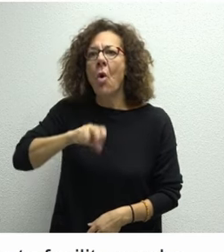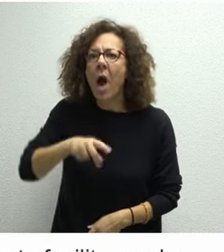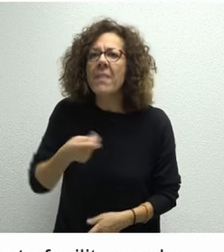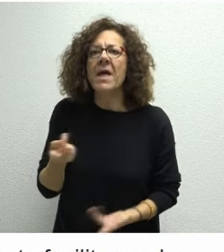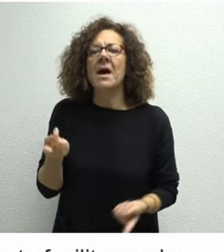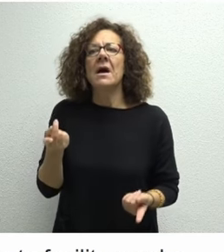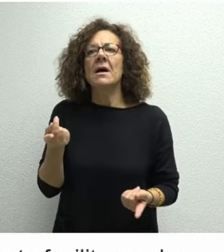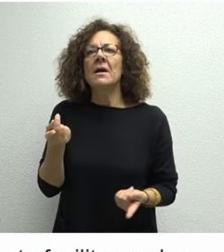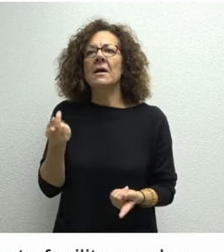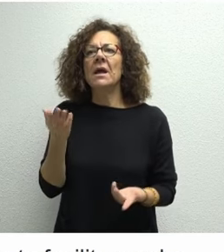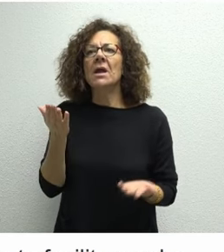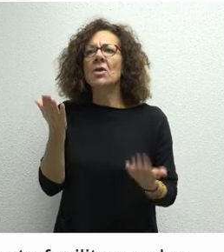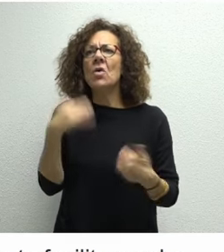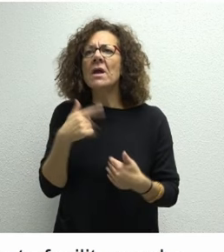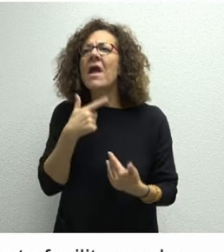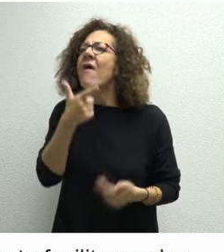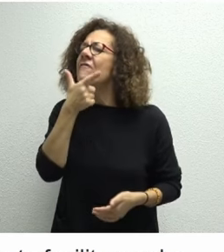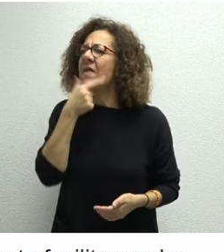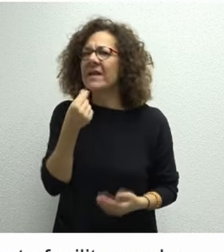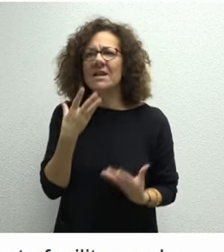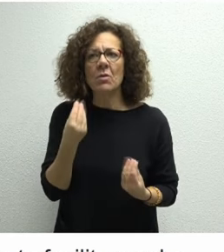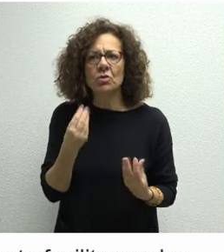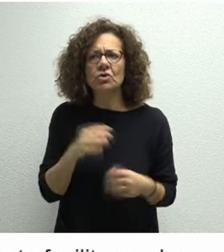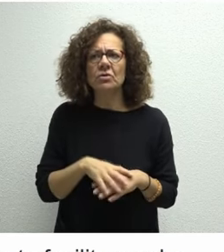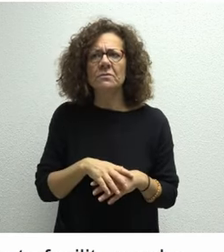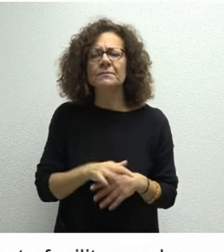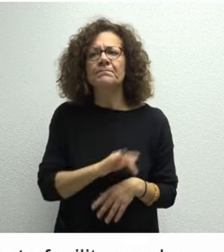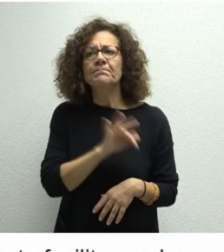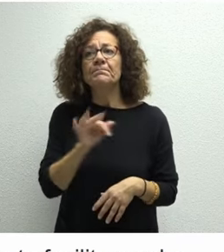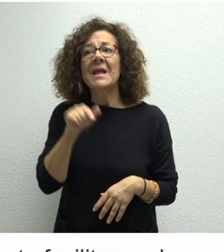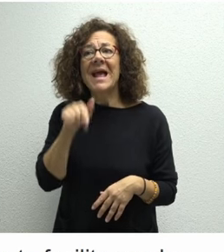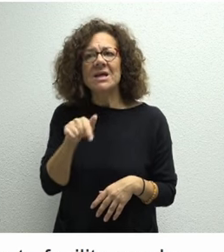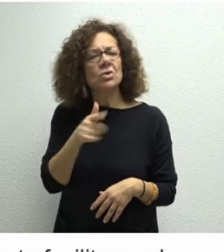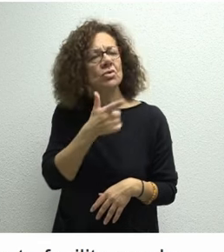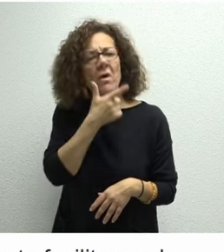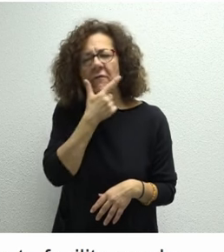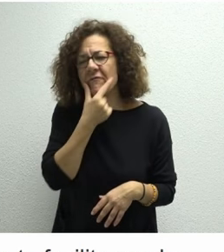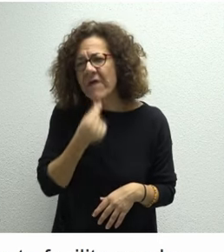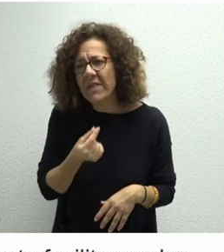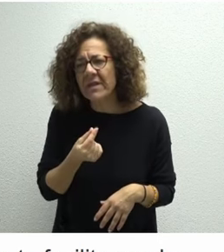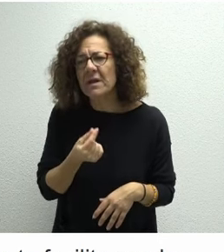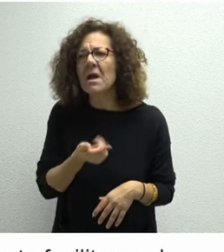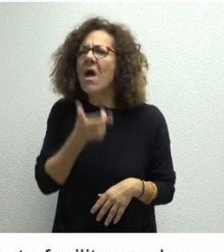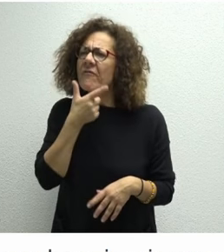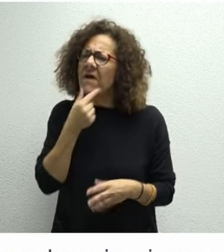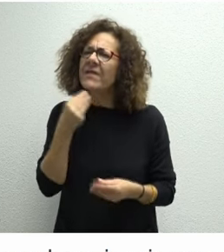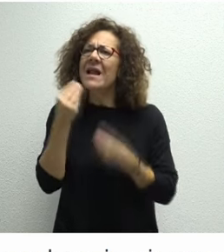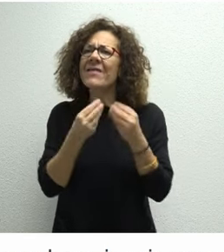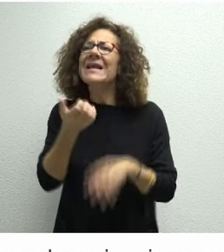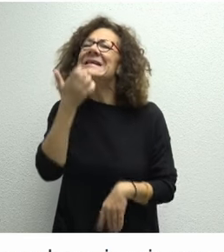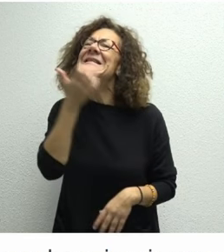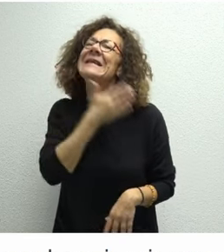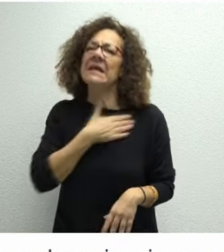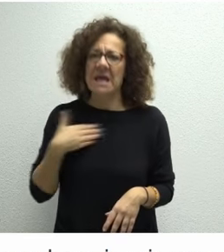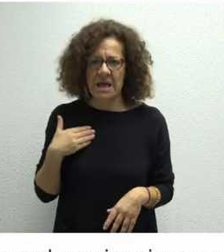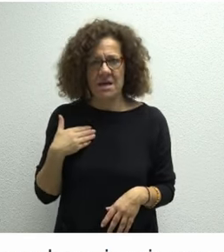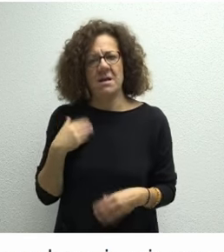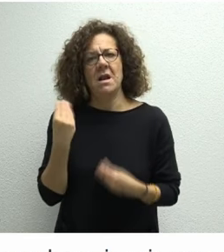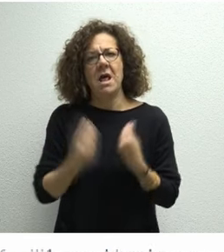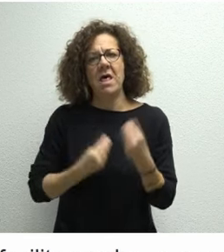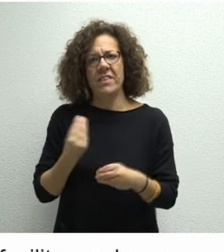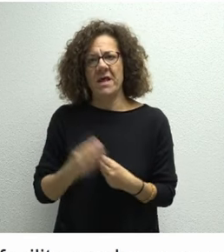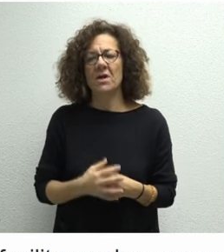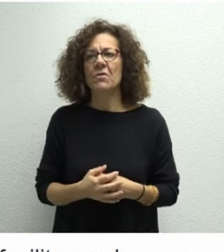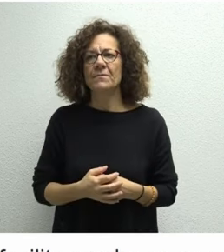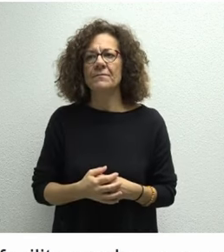tiene ningún tipo de movimiento eso eso es fácil es fácil de hacer si se quiere hacer ese